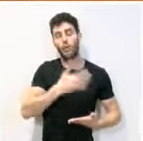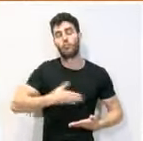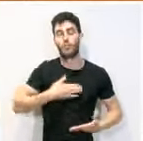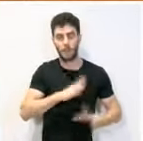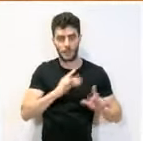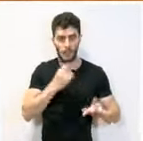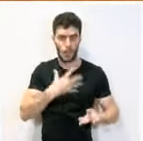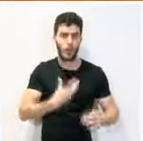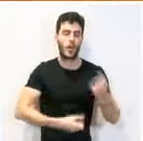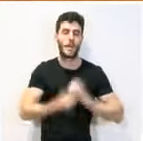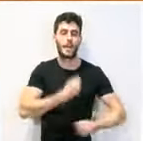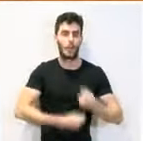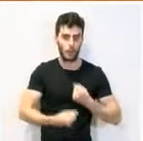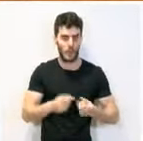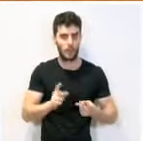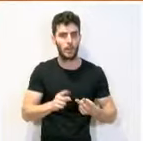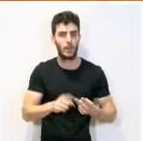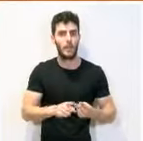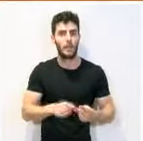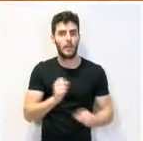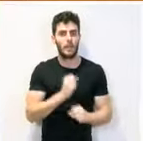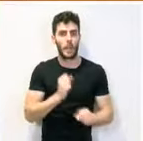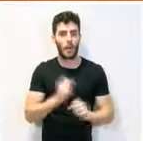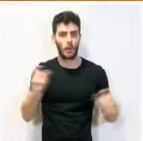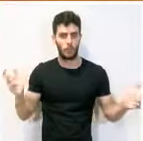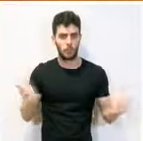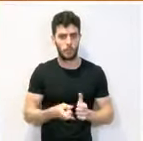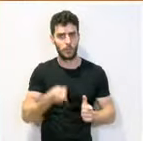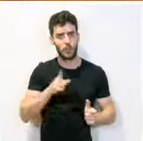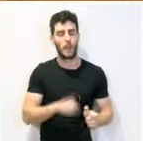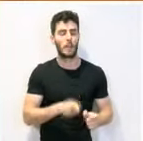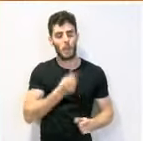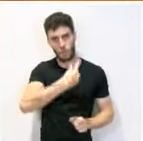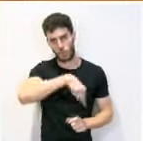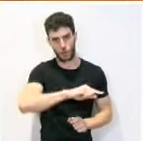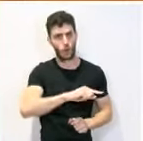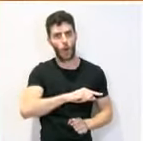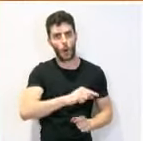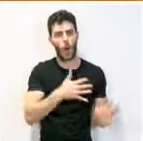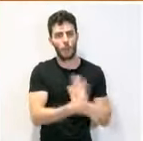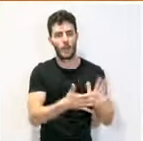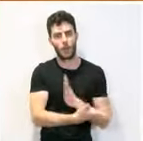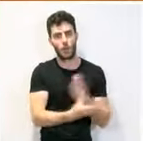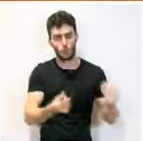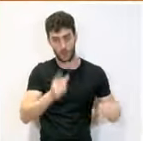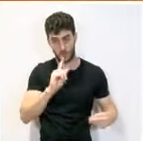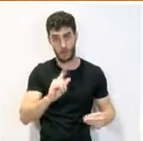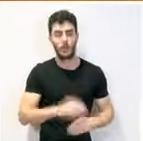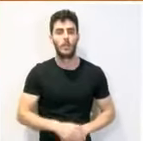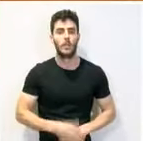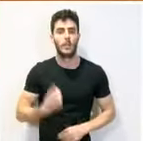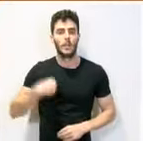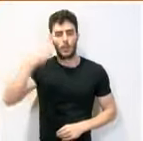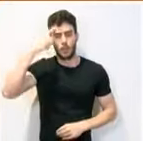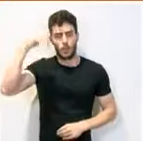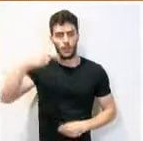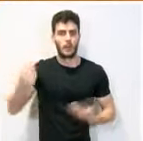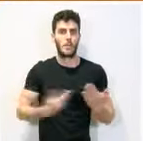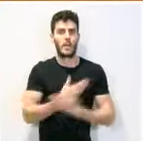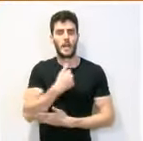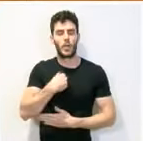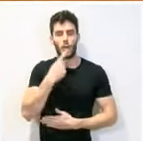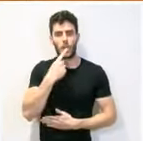en economía, en destrucción de empleo, pues también tendrían ustedes muchas explicaciones que dar. Creo que esta mañana se me olvidaba